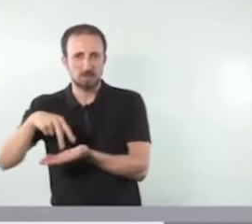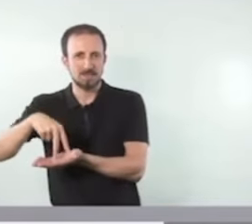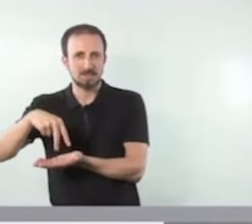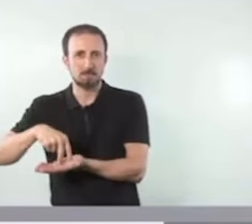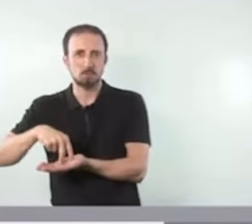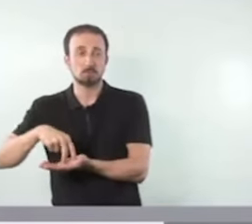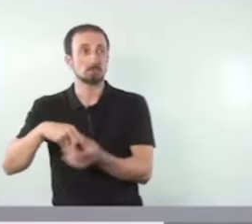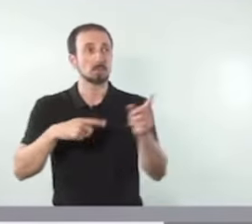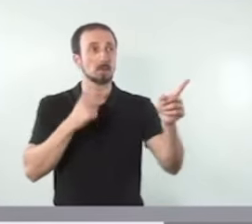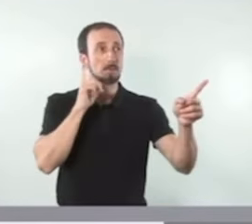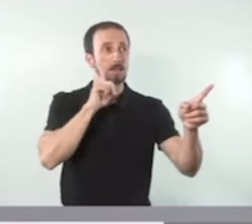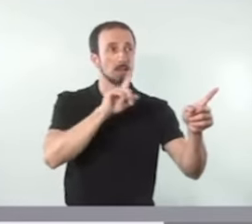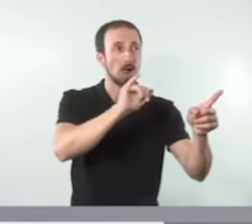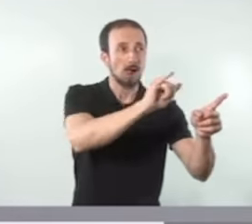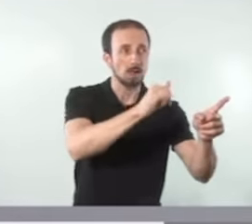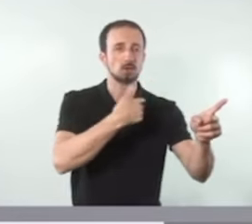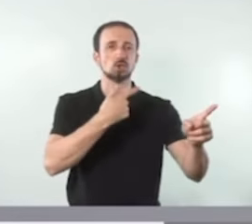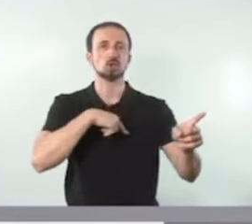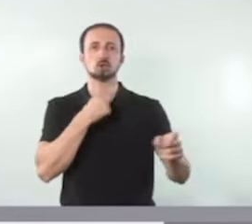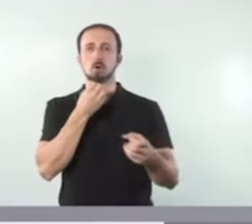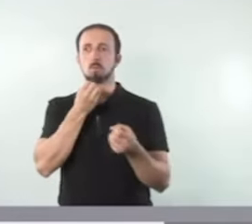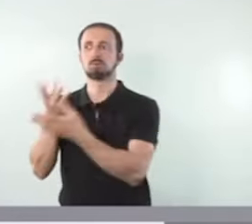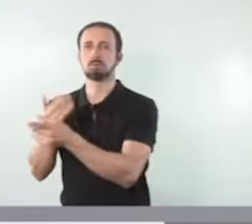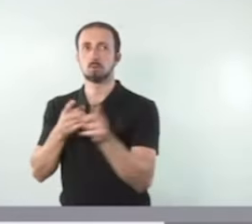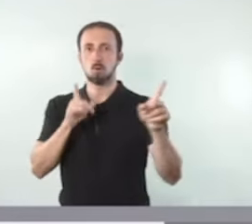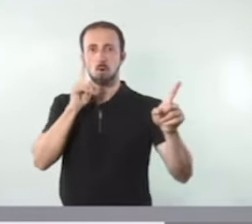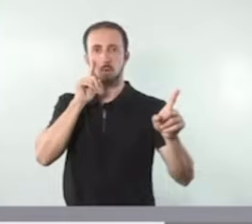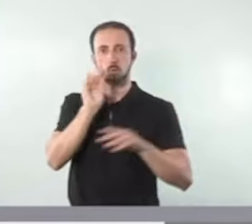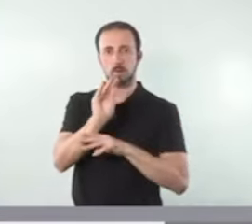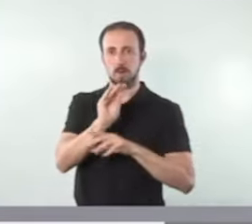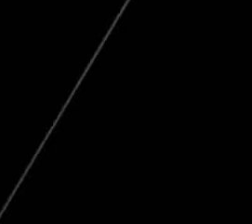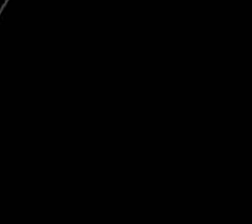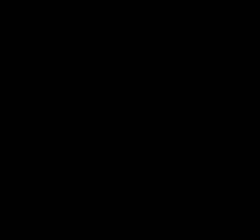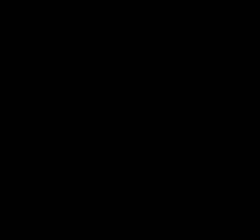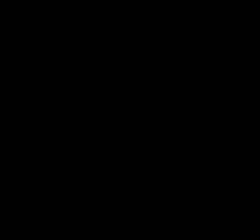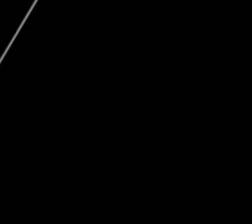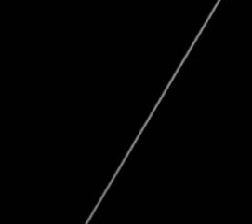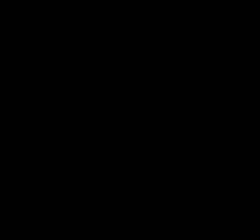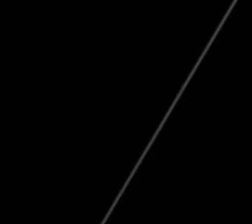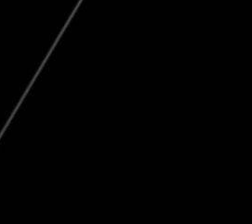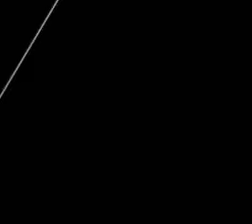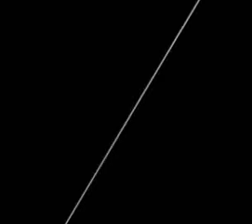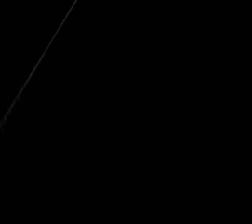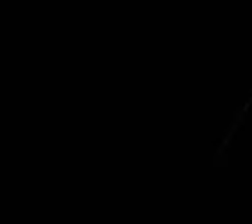mentira más porque la gente de esta tierra no se lo es